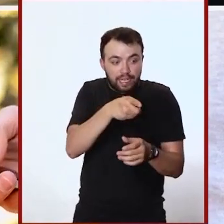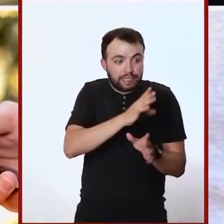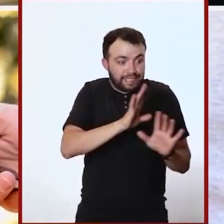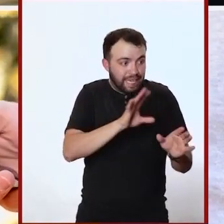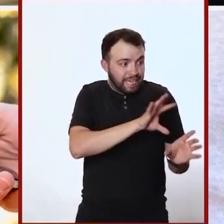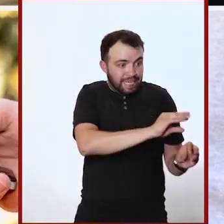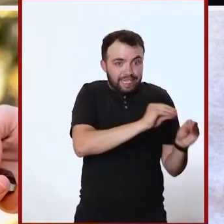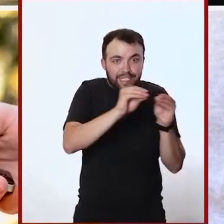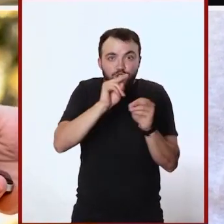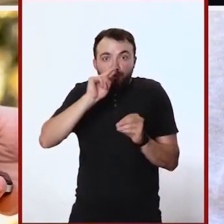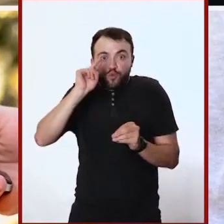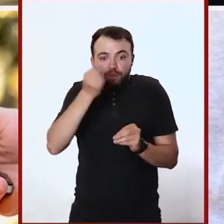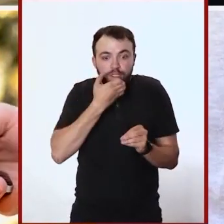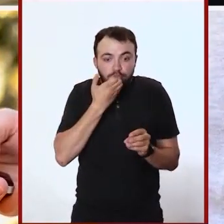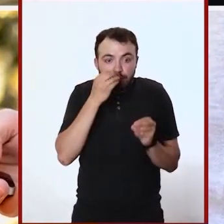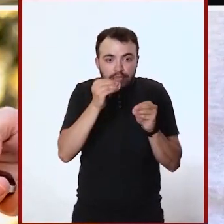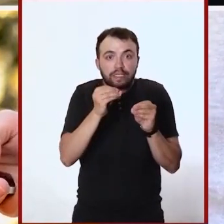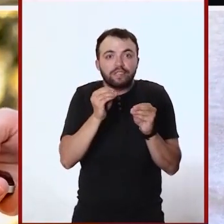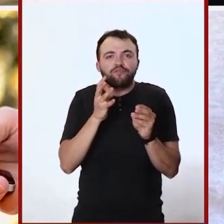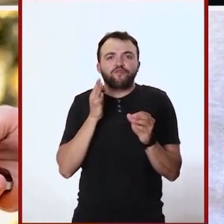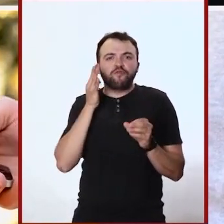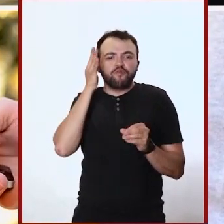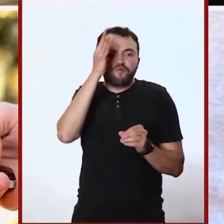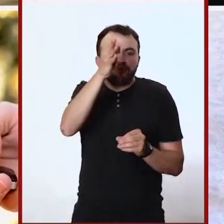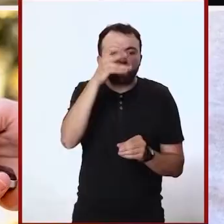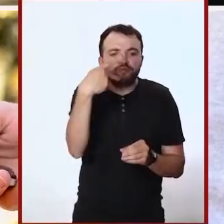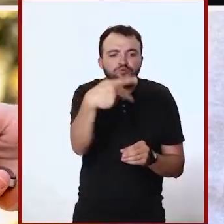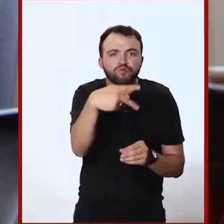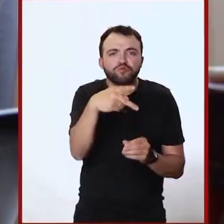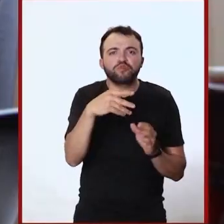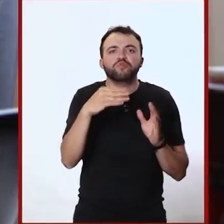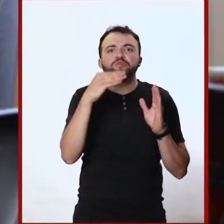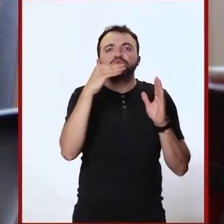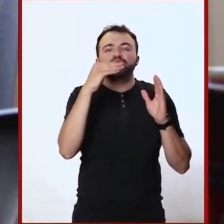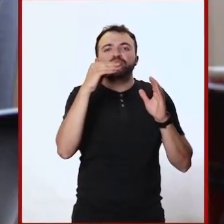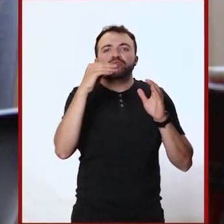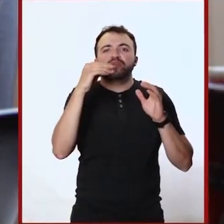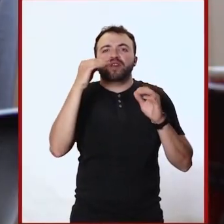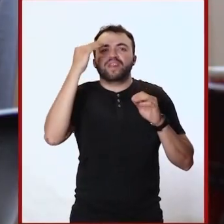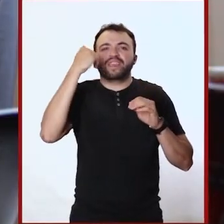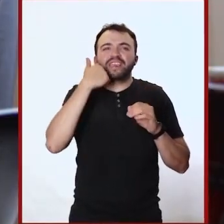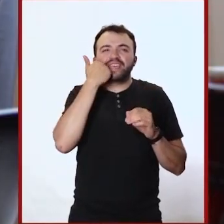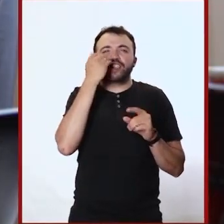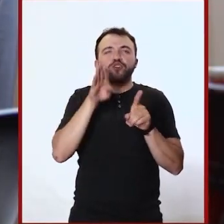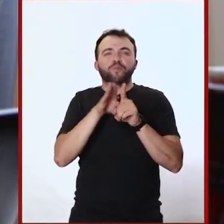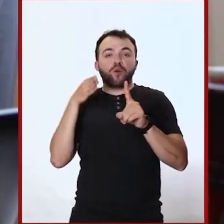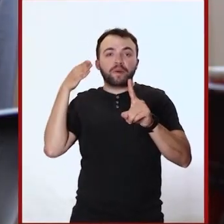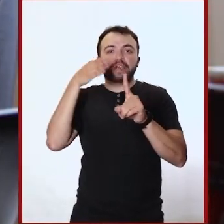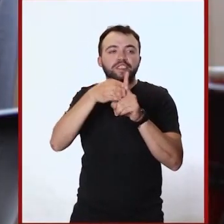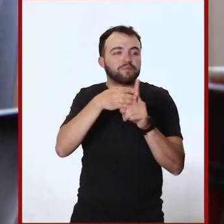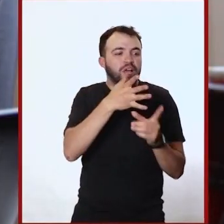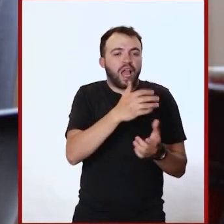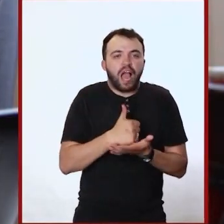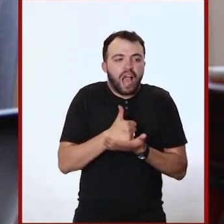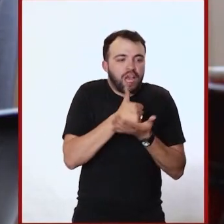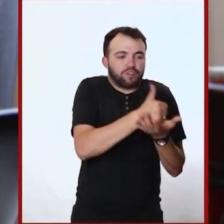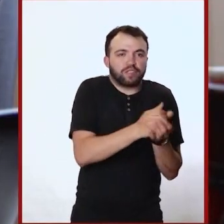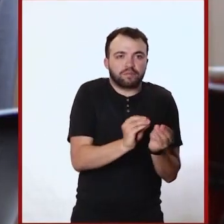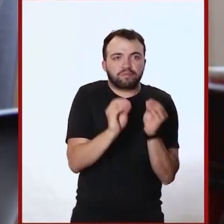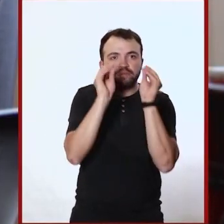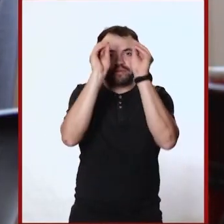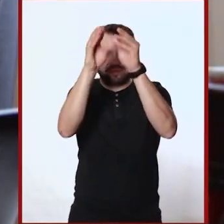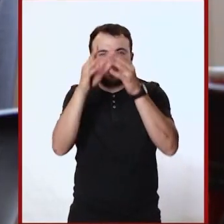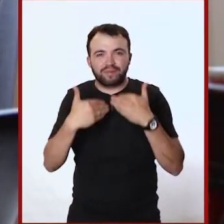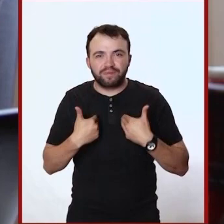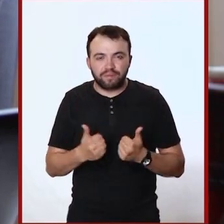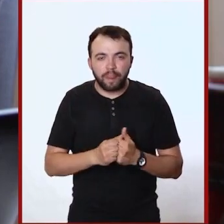y sus proyectos de una manera más rápida. Me queda claro que en la parte de conocimiento los asesoras, los aterrizas y haces que esté más